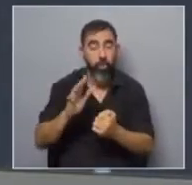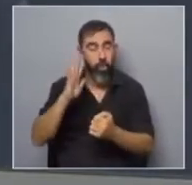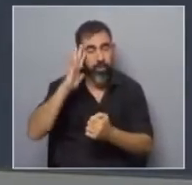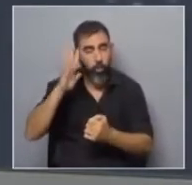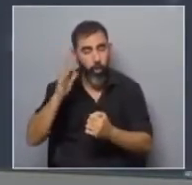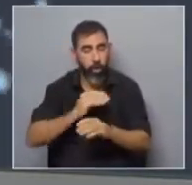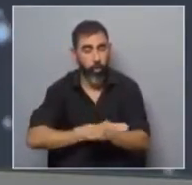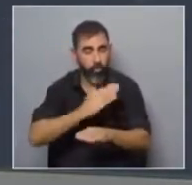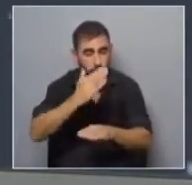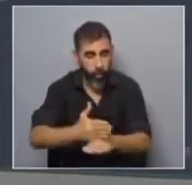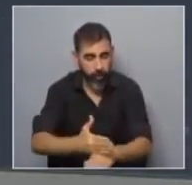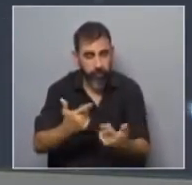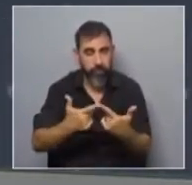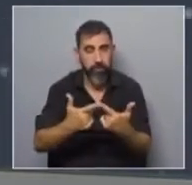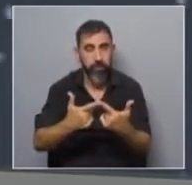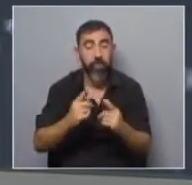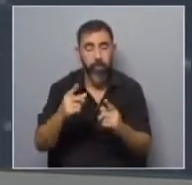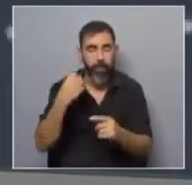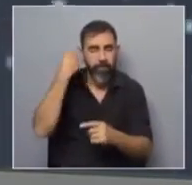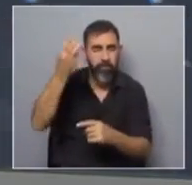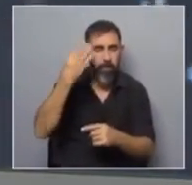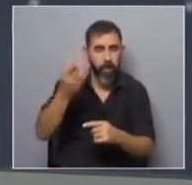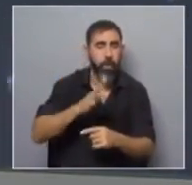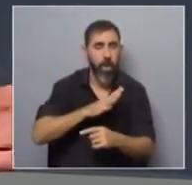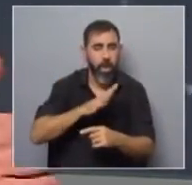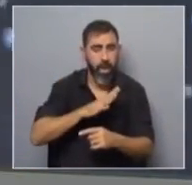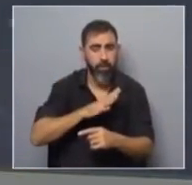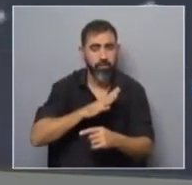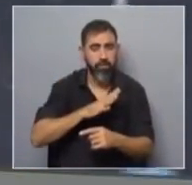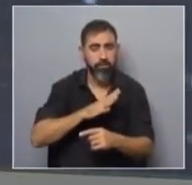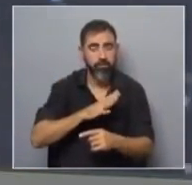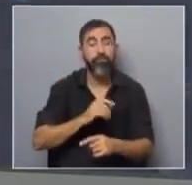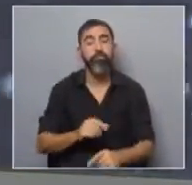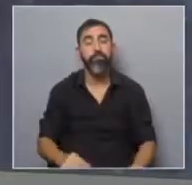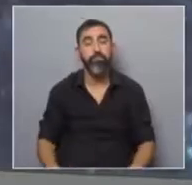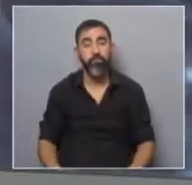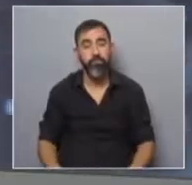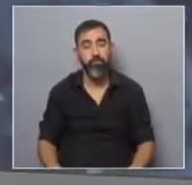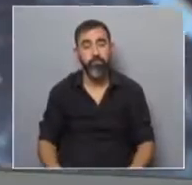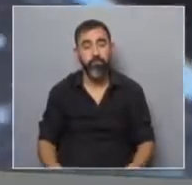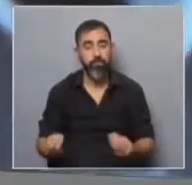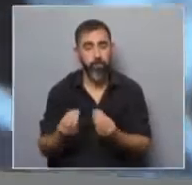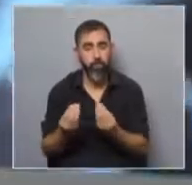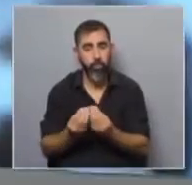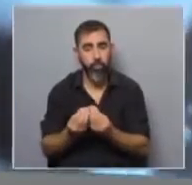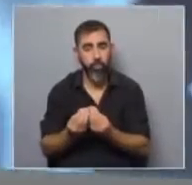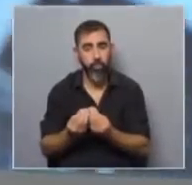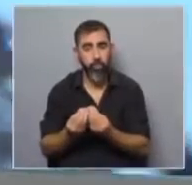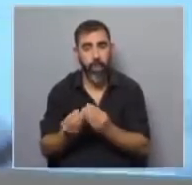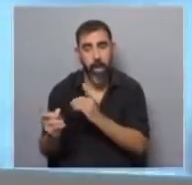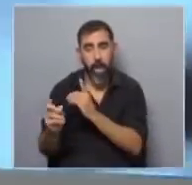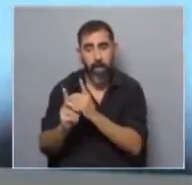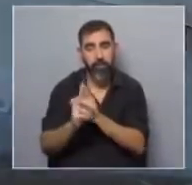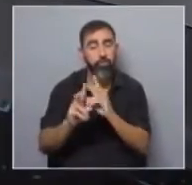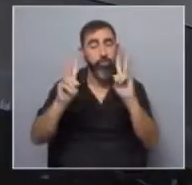psicológicas. En el seminario tuvimos, y a lo largo de los trabajos también, bastante atención prestamos